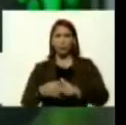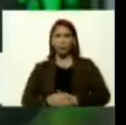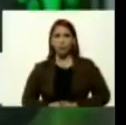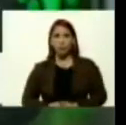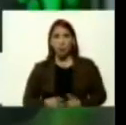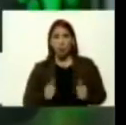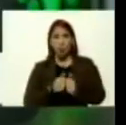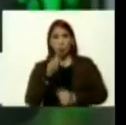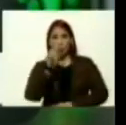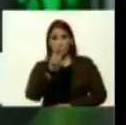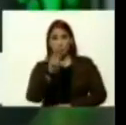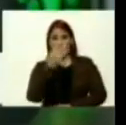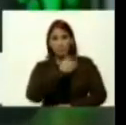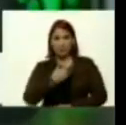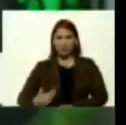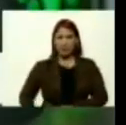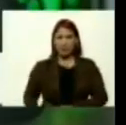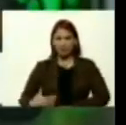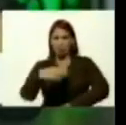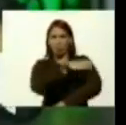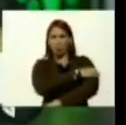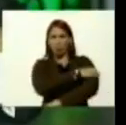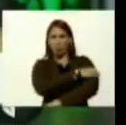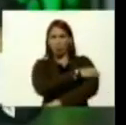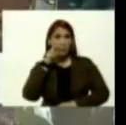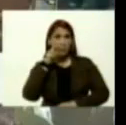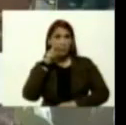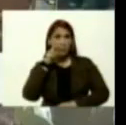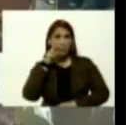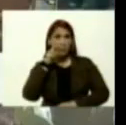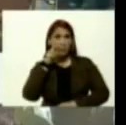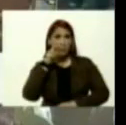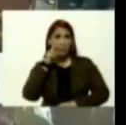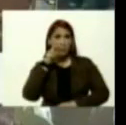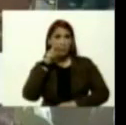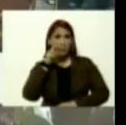los presidentes de ultras un presidente le para